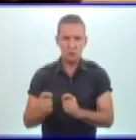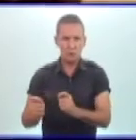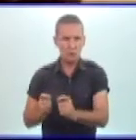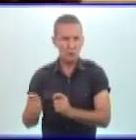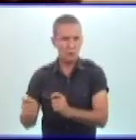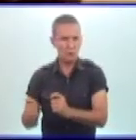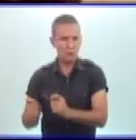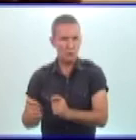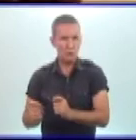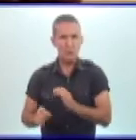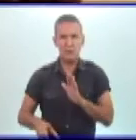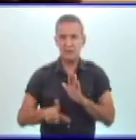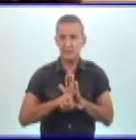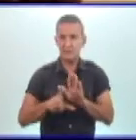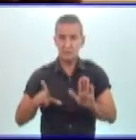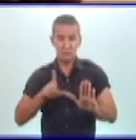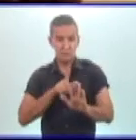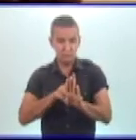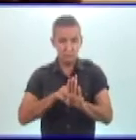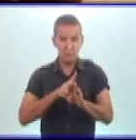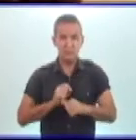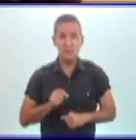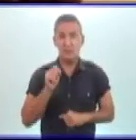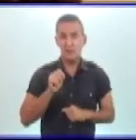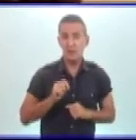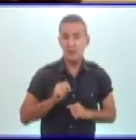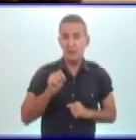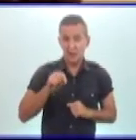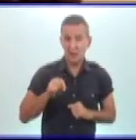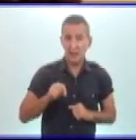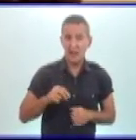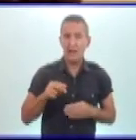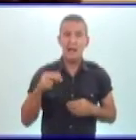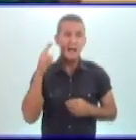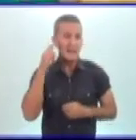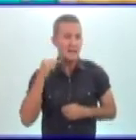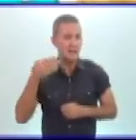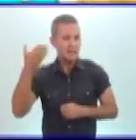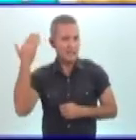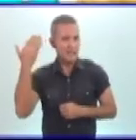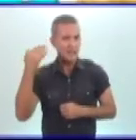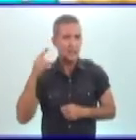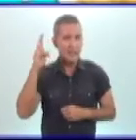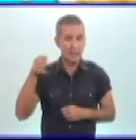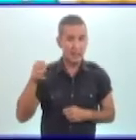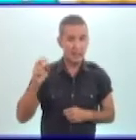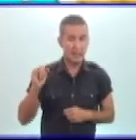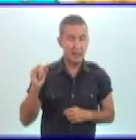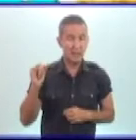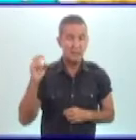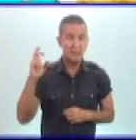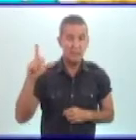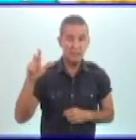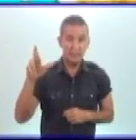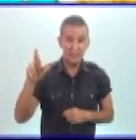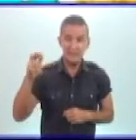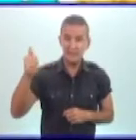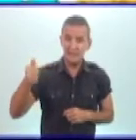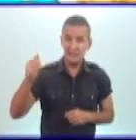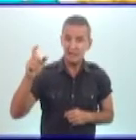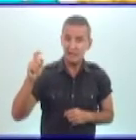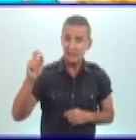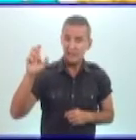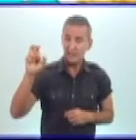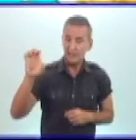cierto es que el corso tomó un gran auge en estos siglos y se incorporó también la piratería. El río de oro y plata que llegaba a